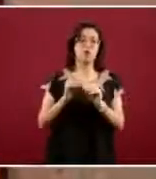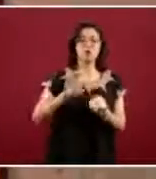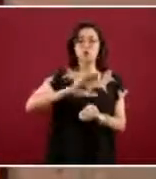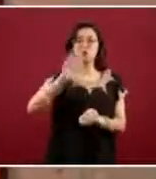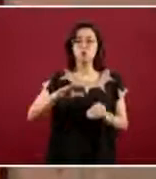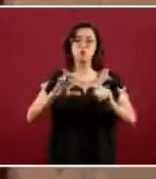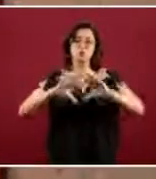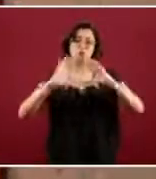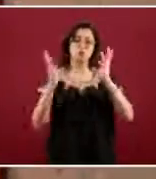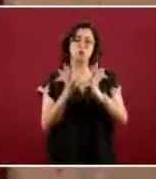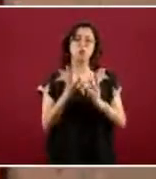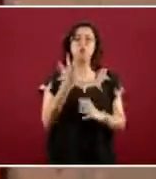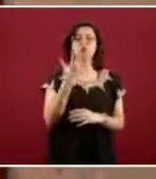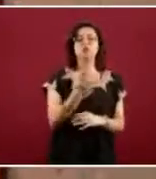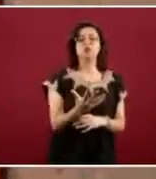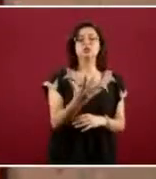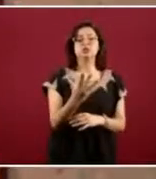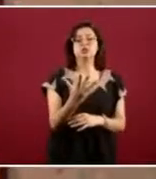mundial, siendo de